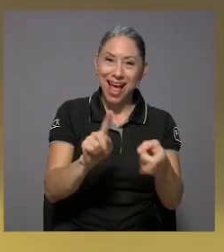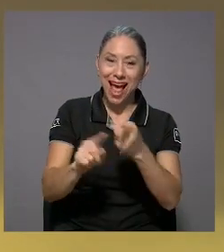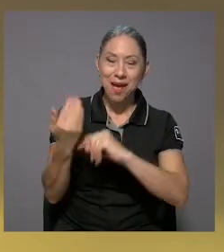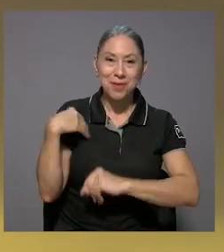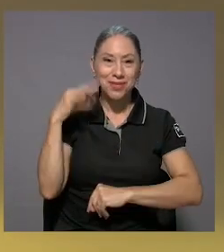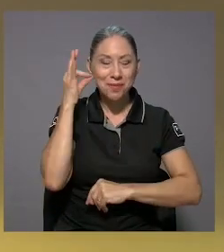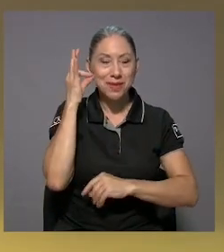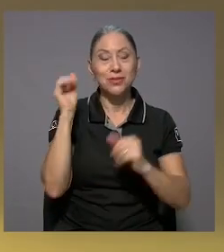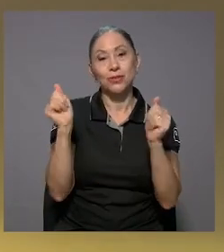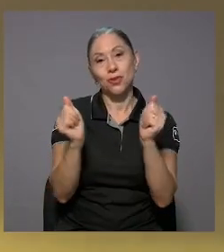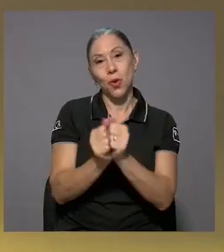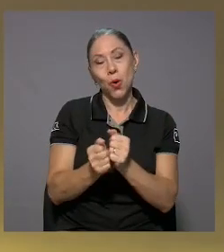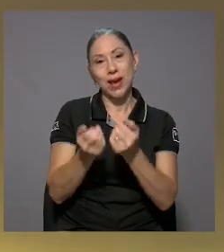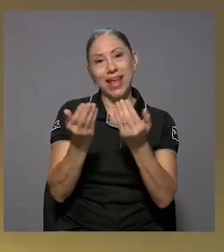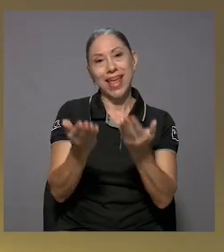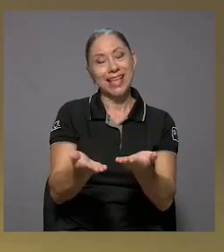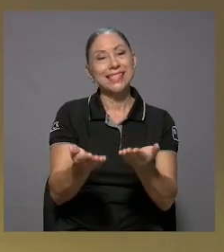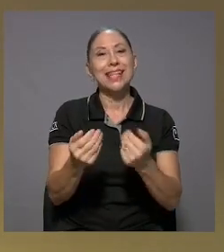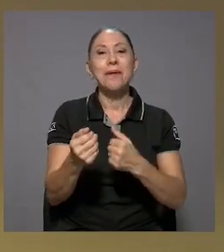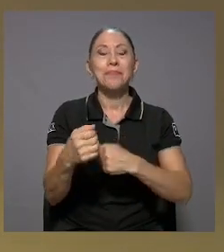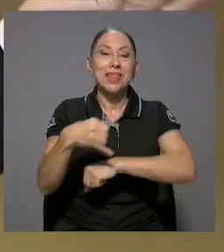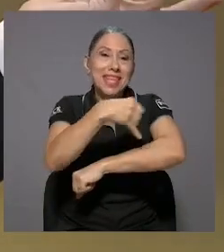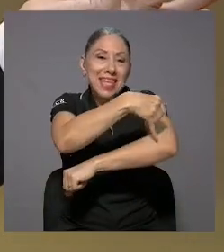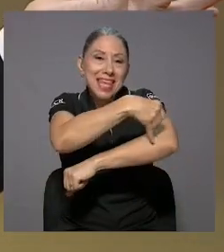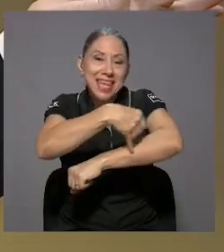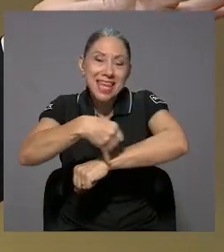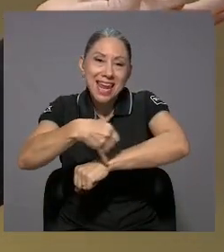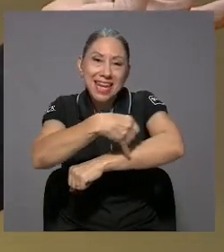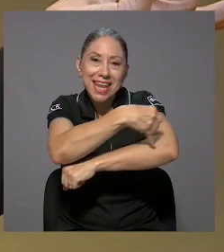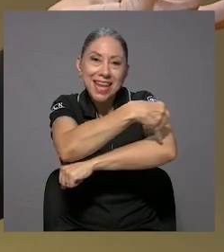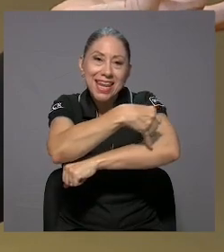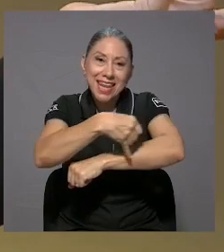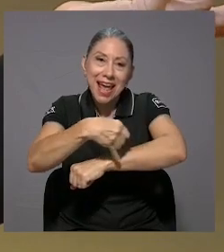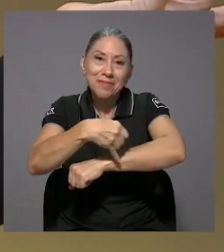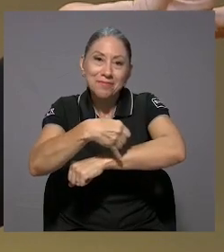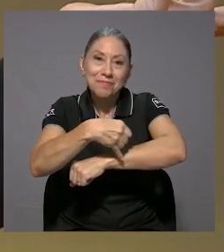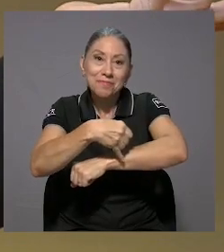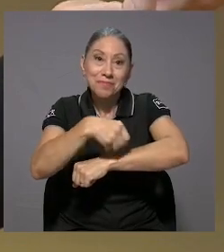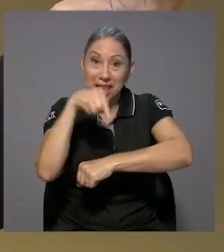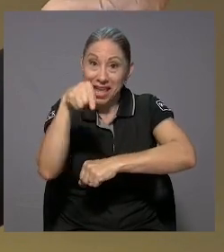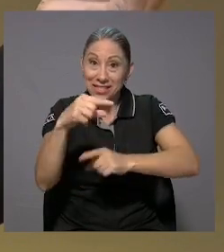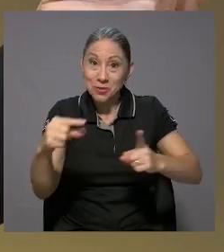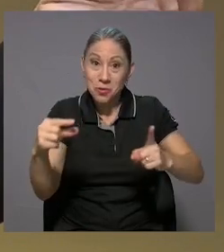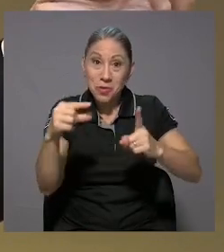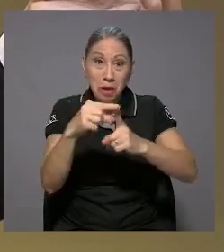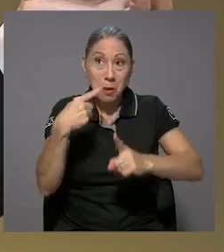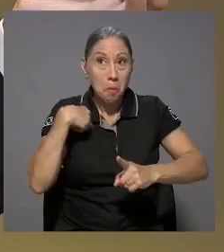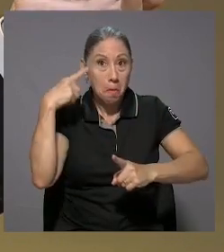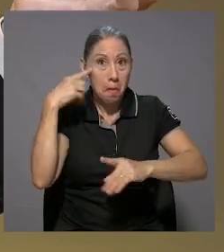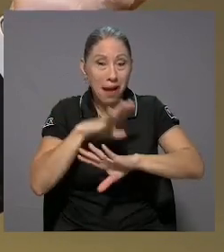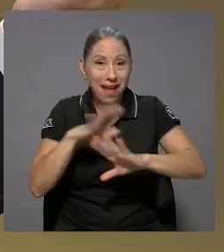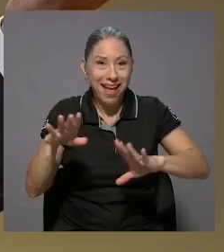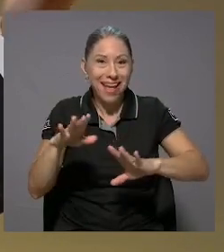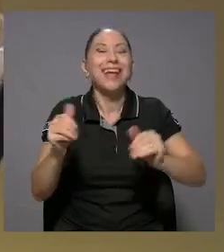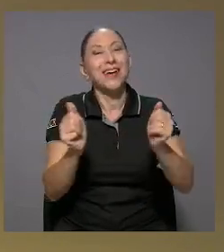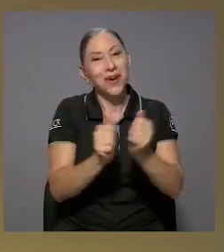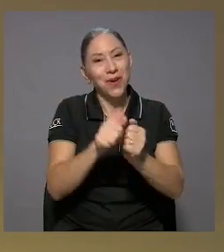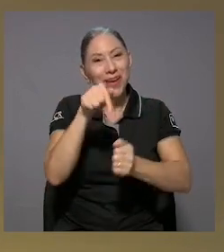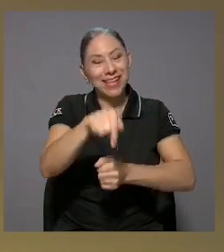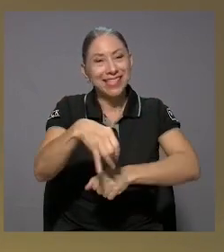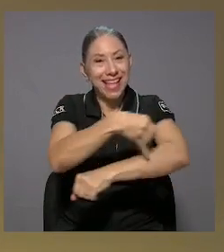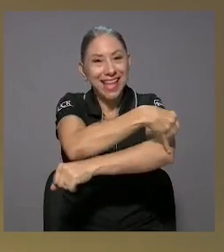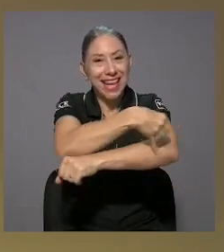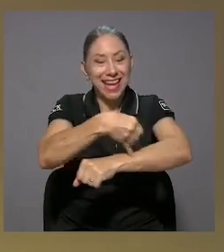Continuamos, amigas y amigos, con esta ingeniería. Eso es un término que no se me había ocurrido, pero con